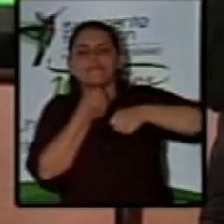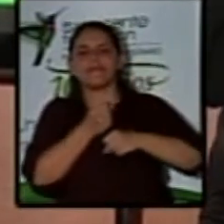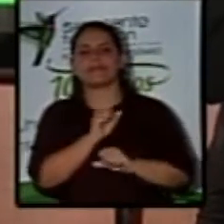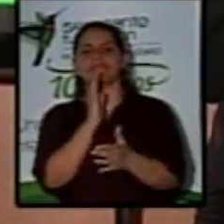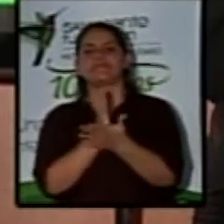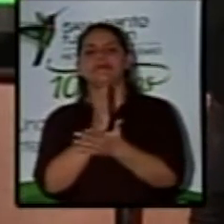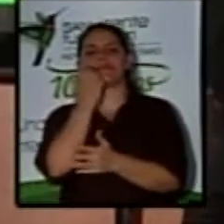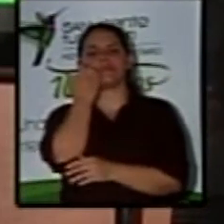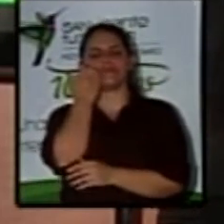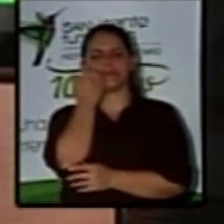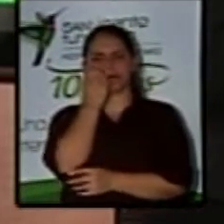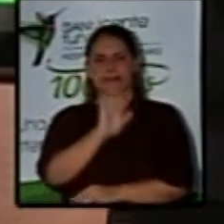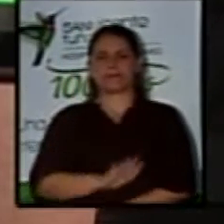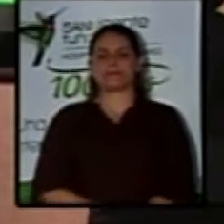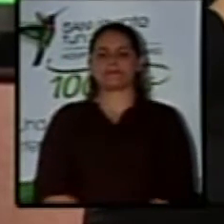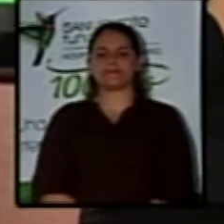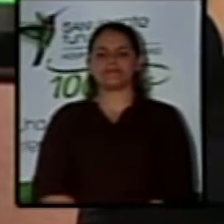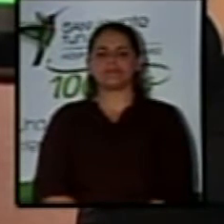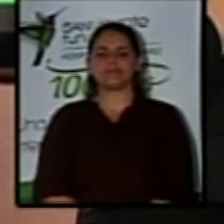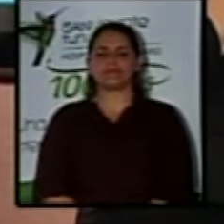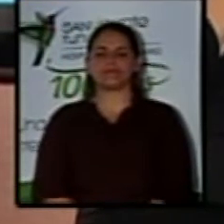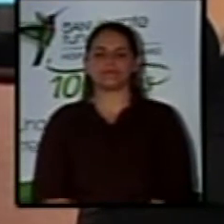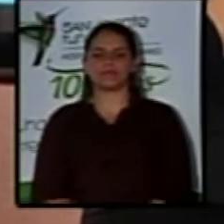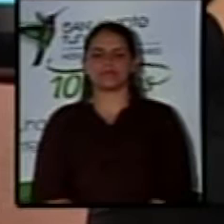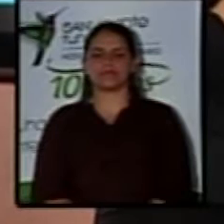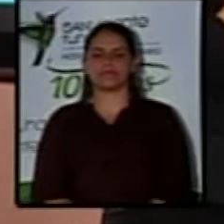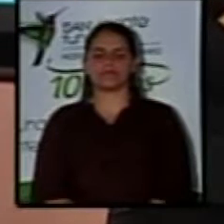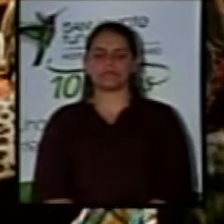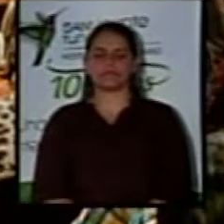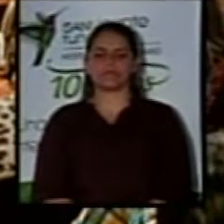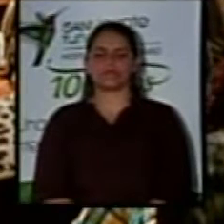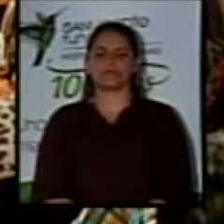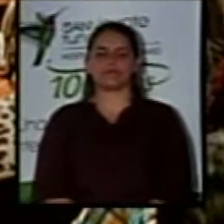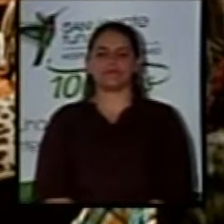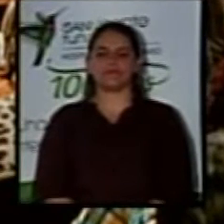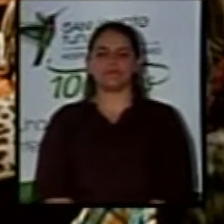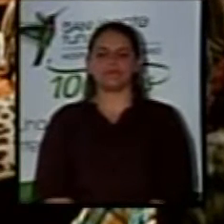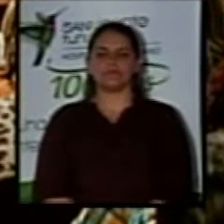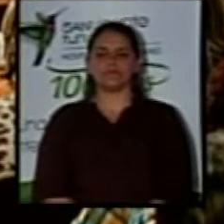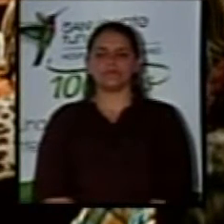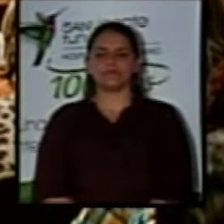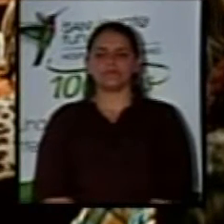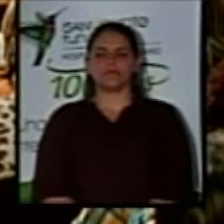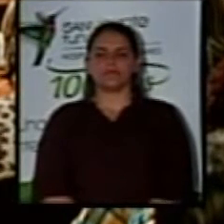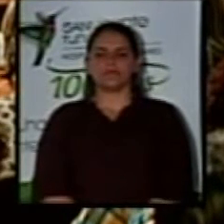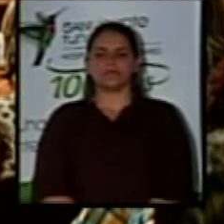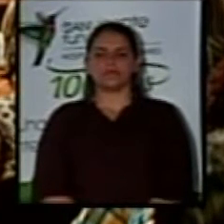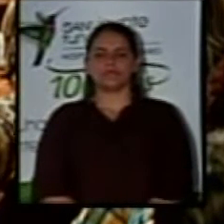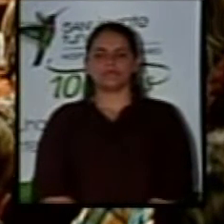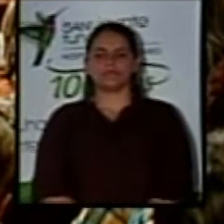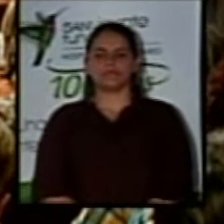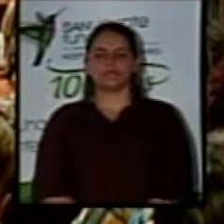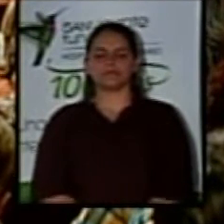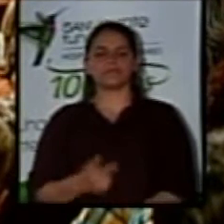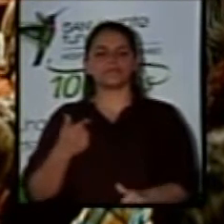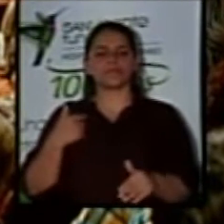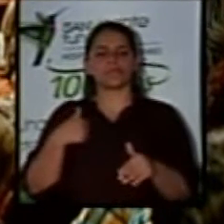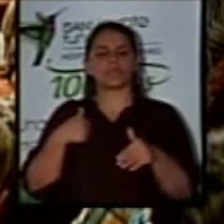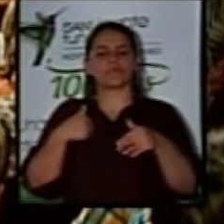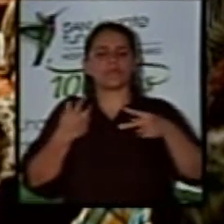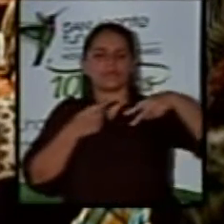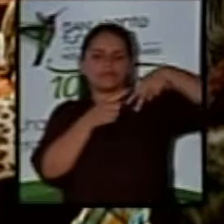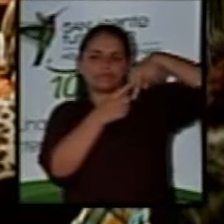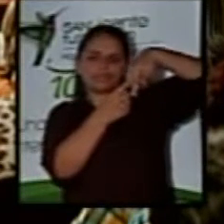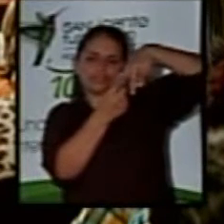venosa con el tiempo. Entonces, la función de las venas,